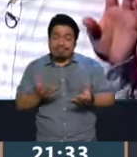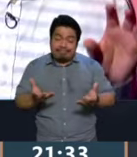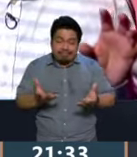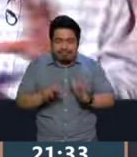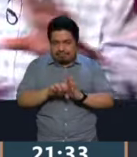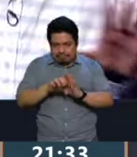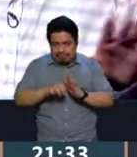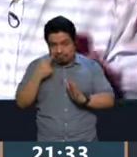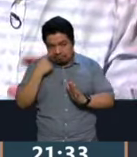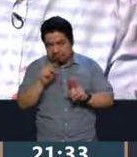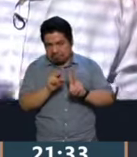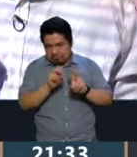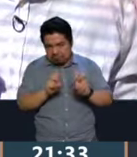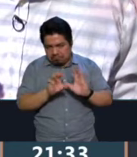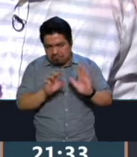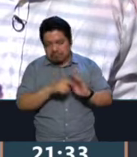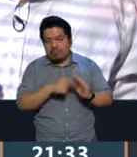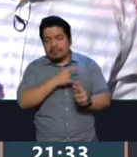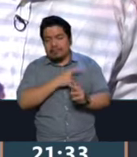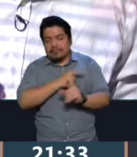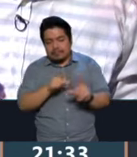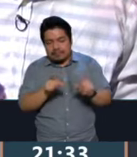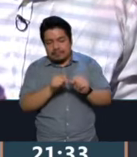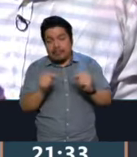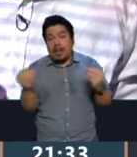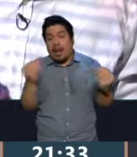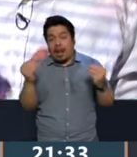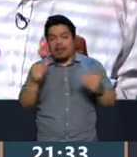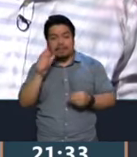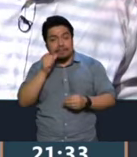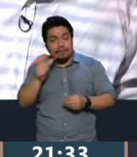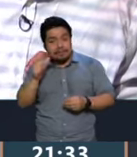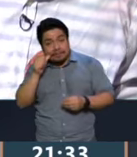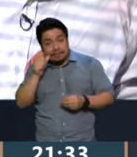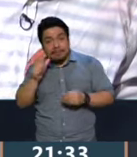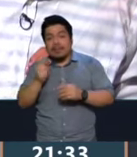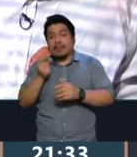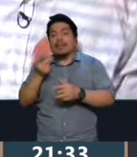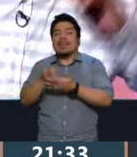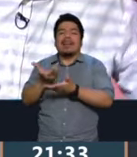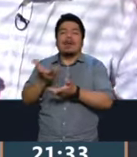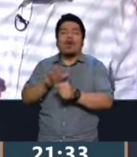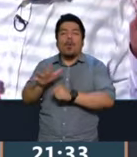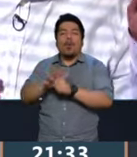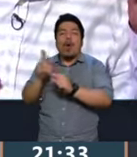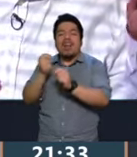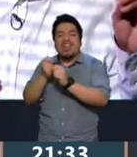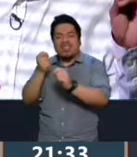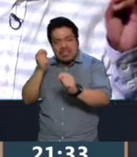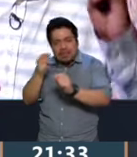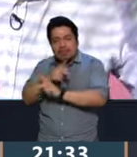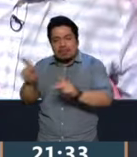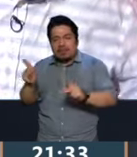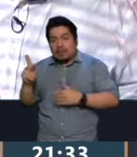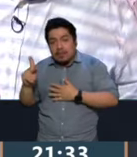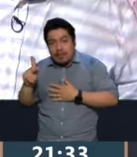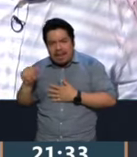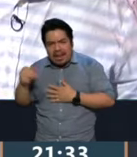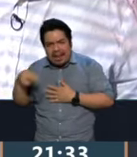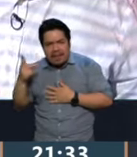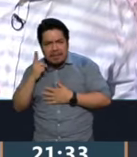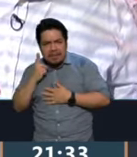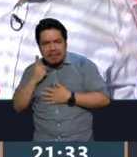veamos en el tema, por ejemplo, algo muy sencillo y que se dio en un debate ayer, el tema del transporte público. Un diputado panista propone reformas al